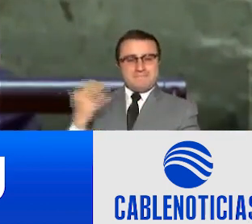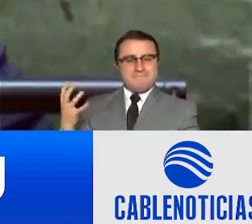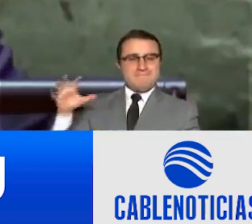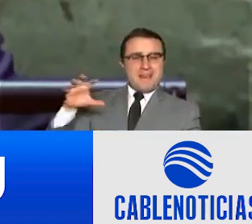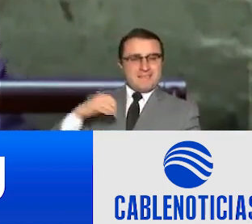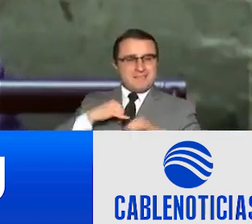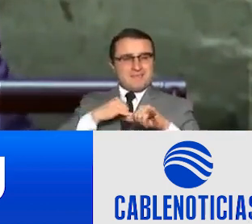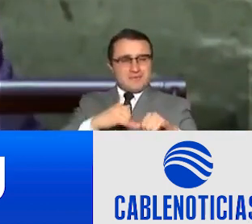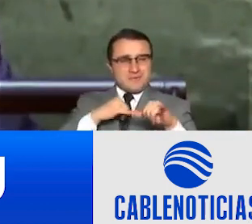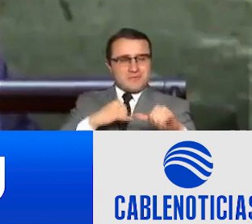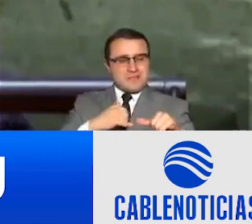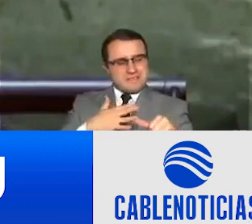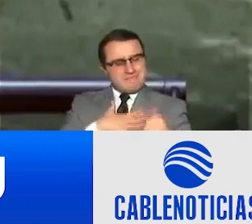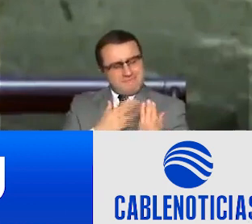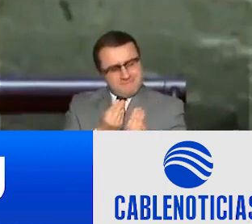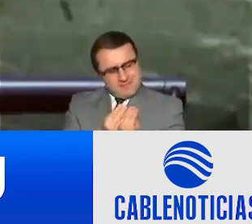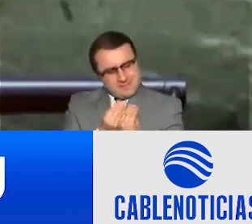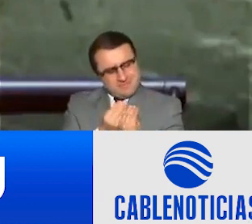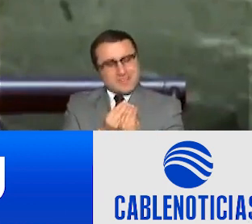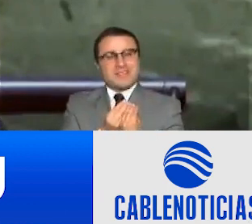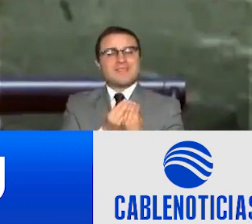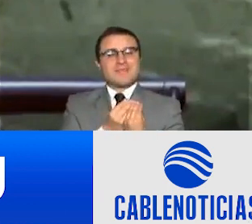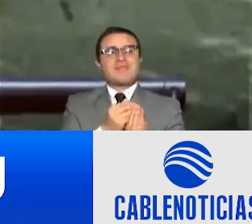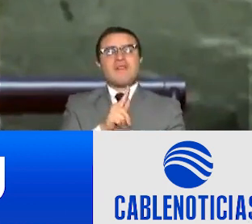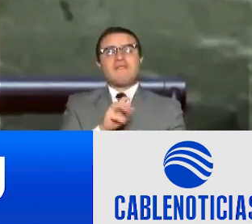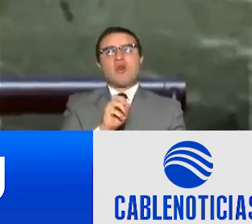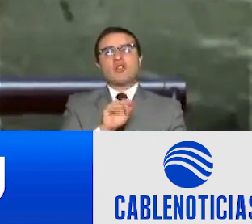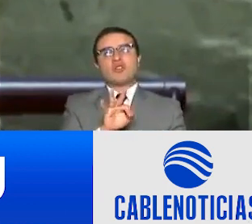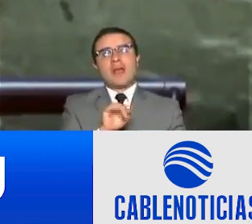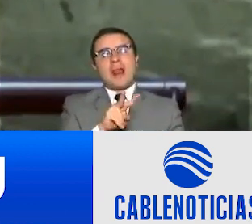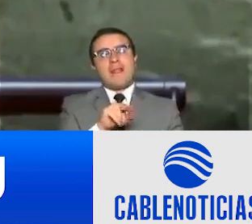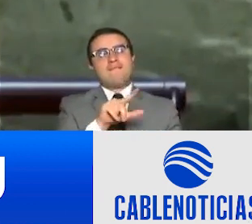compañero y conciudadano Montalvo.